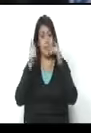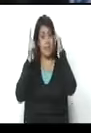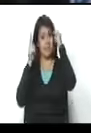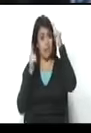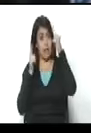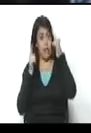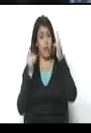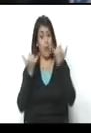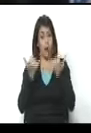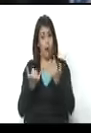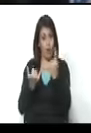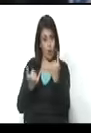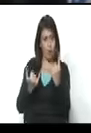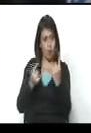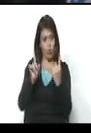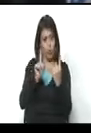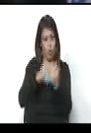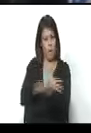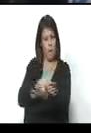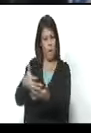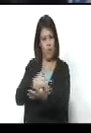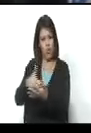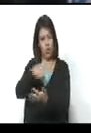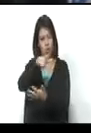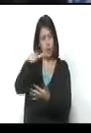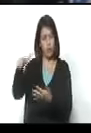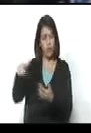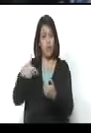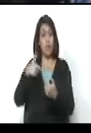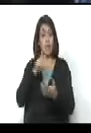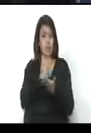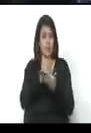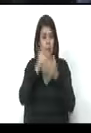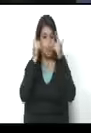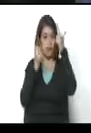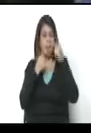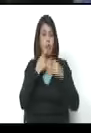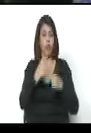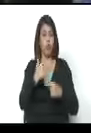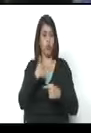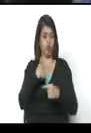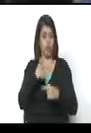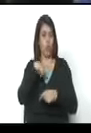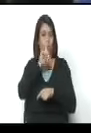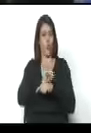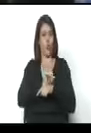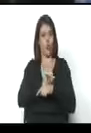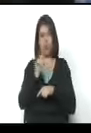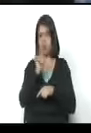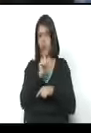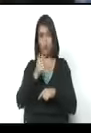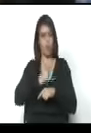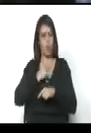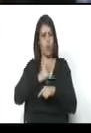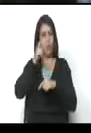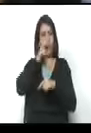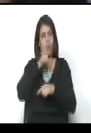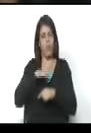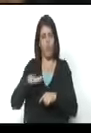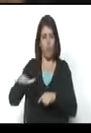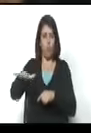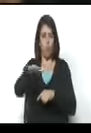hizo millones. Chávez siempre nos dijo, yo no soy yo, soy un pueblo. Chávez es un